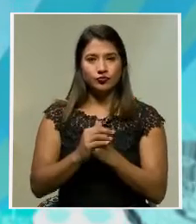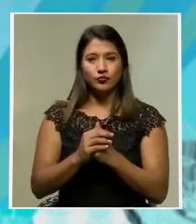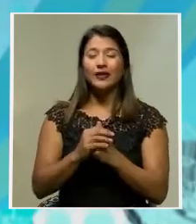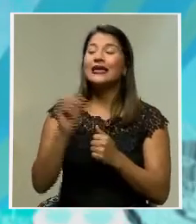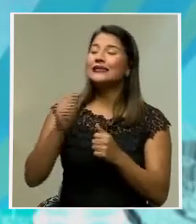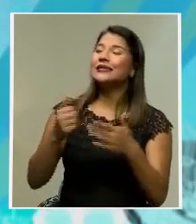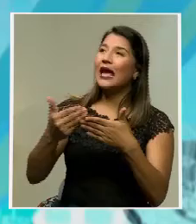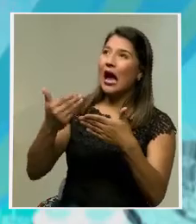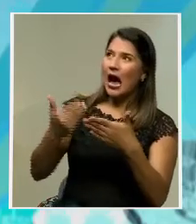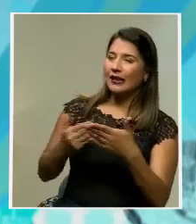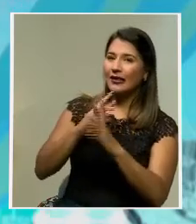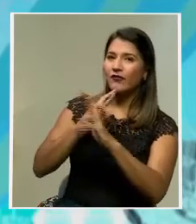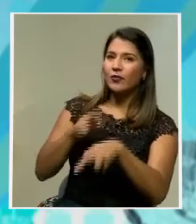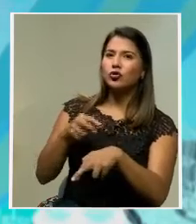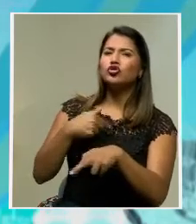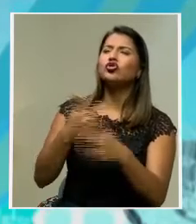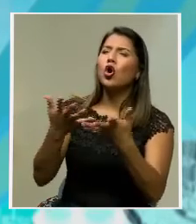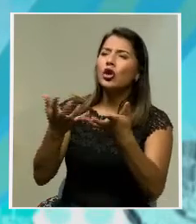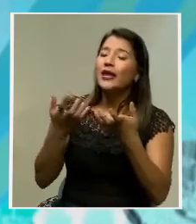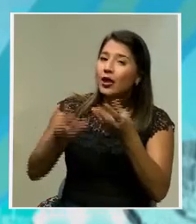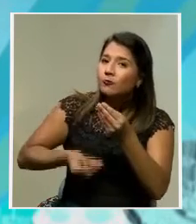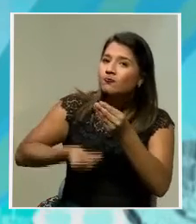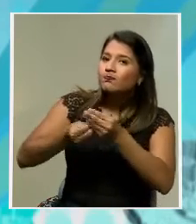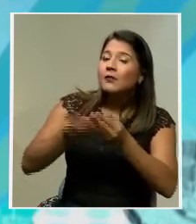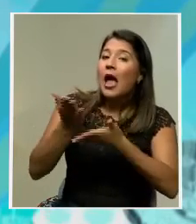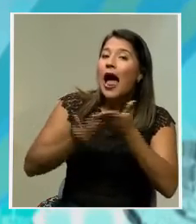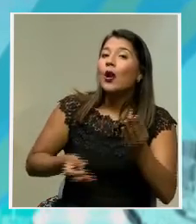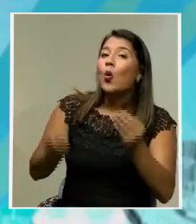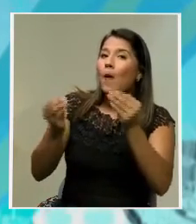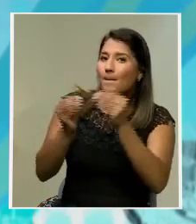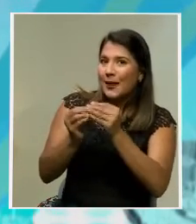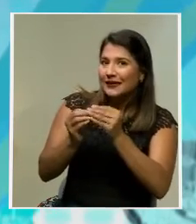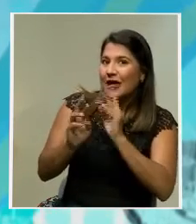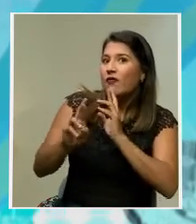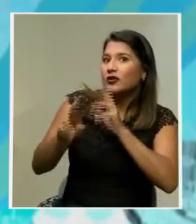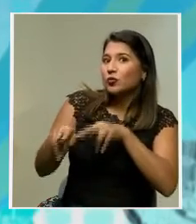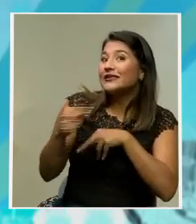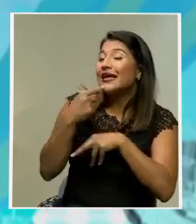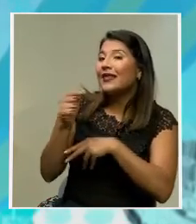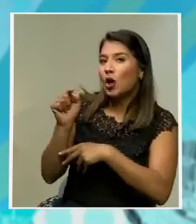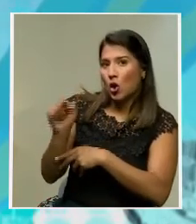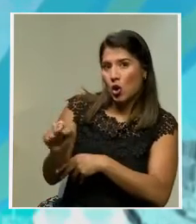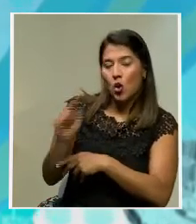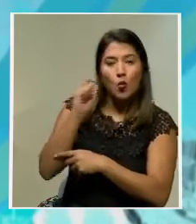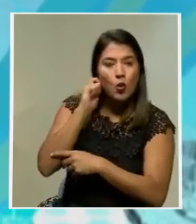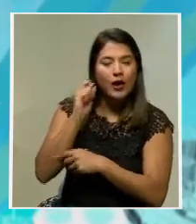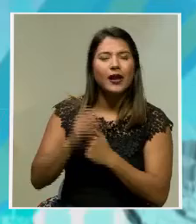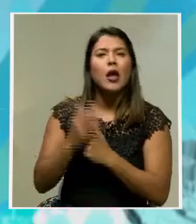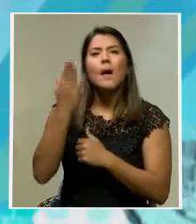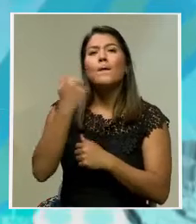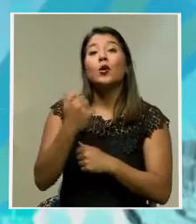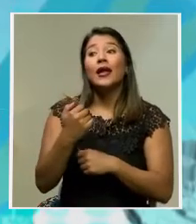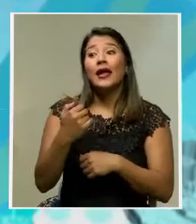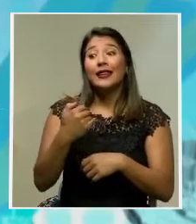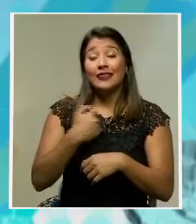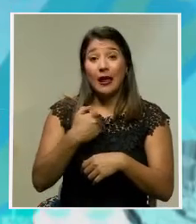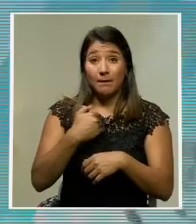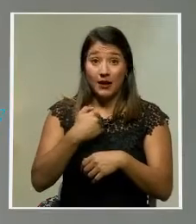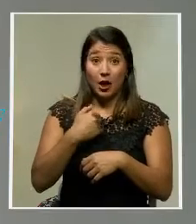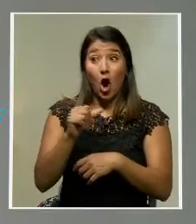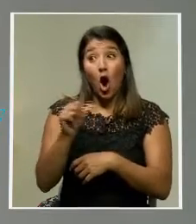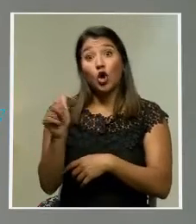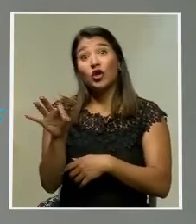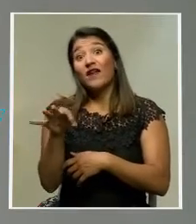pregunta, Ernesto, yo quisiera agregar a lo que acaba de decir Hulda, y es que también hay otras formas en las que yo puedo tener 3,